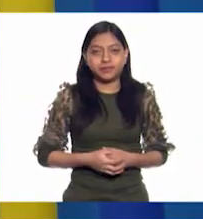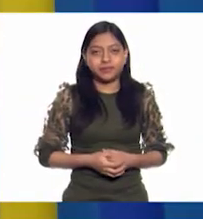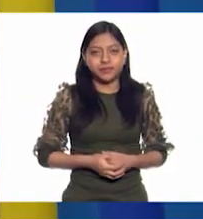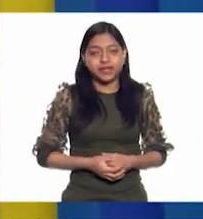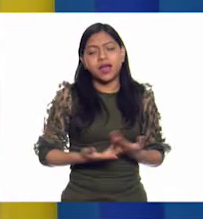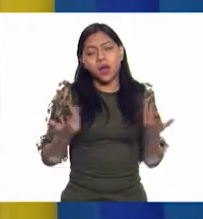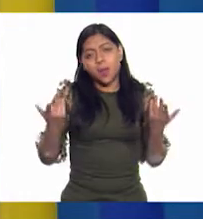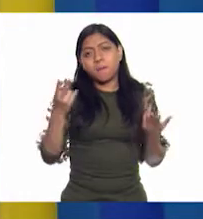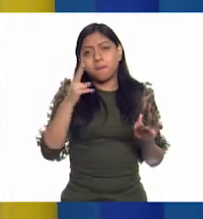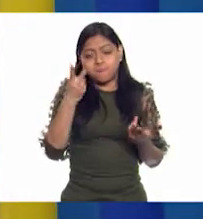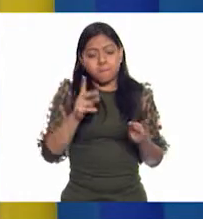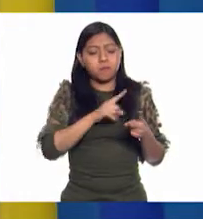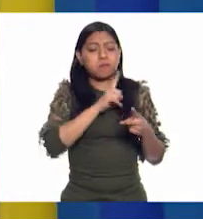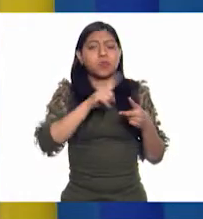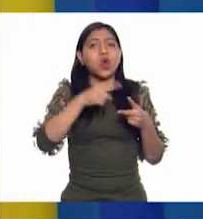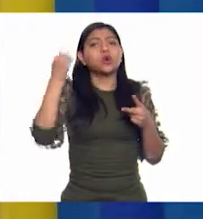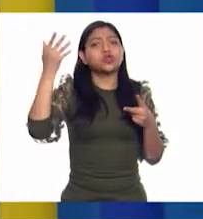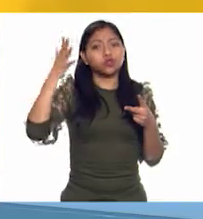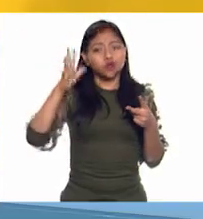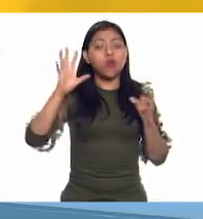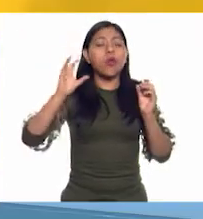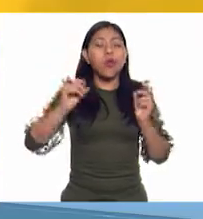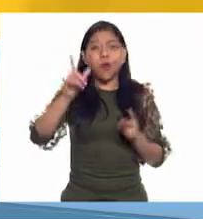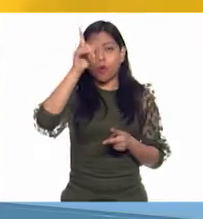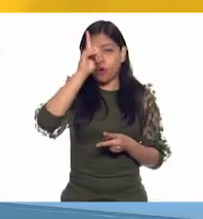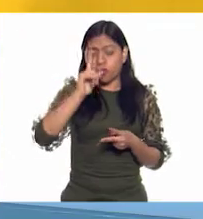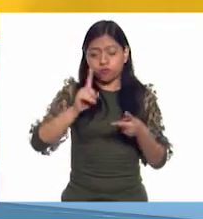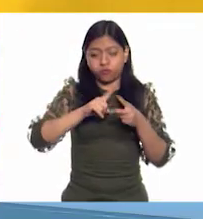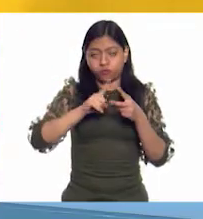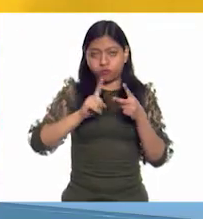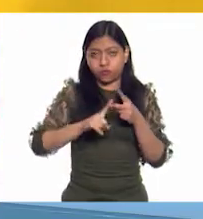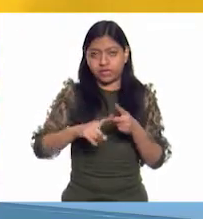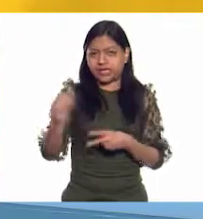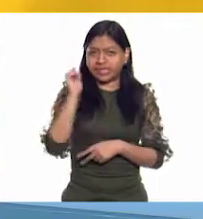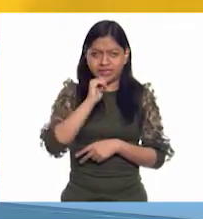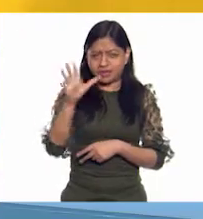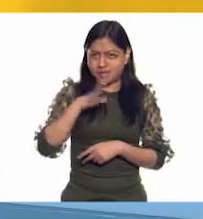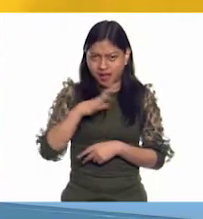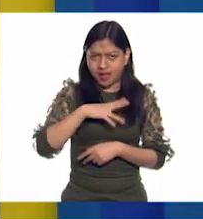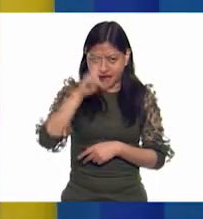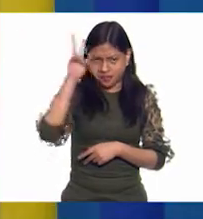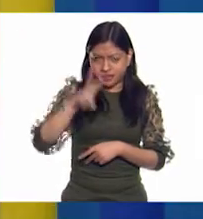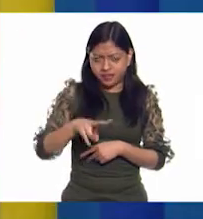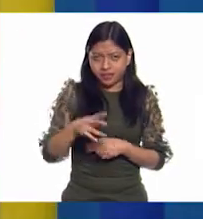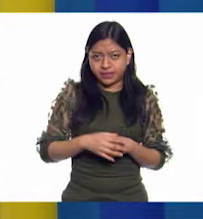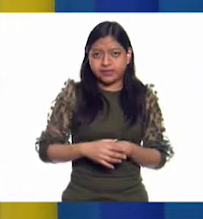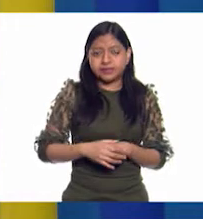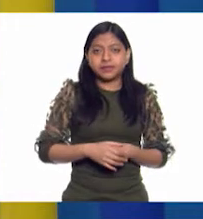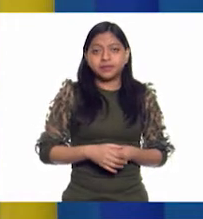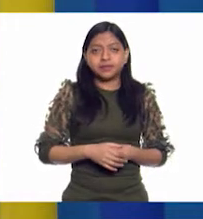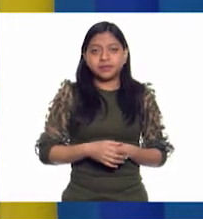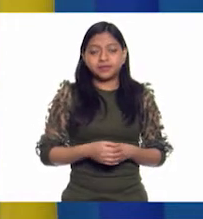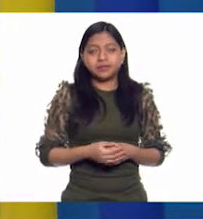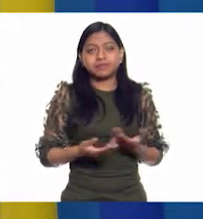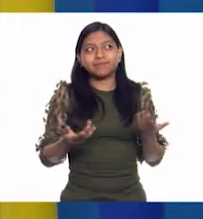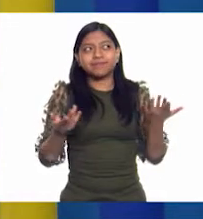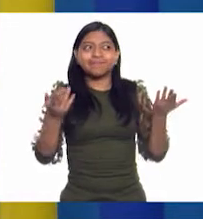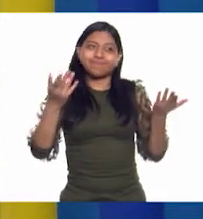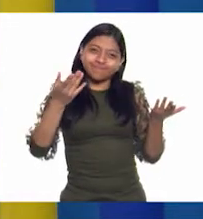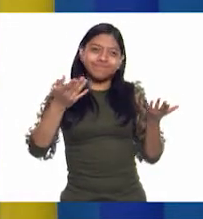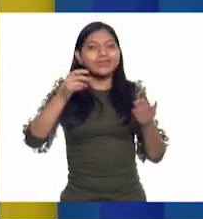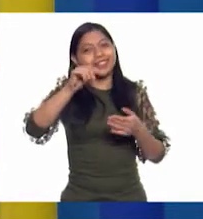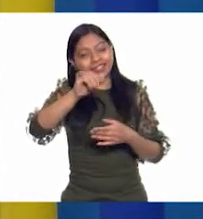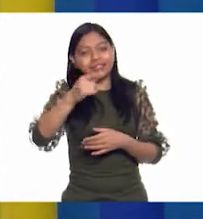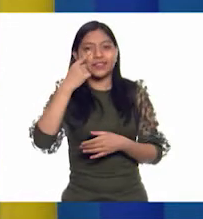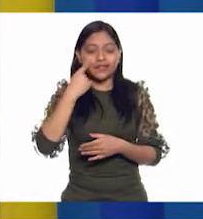sol y eclipse de luna. Entonces siempre hay eclipses, ¿verdad, maestro? Pues podríamos decir que sí,